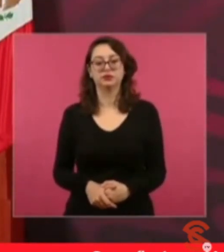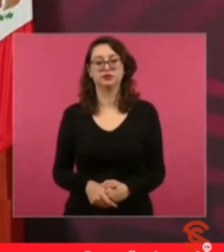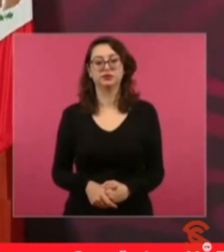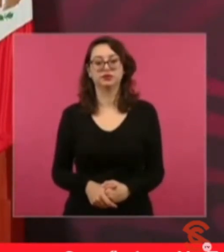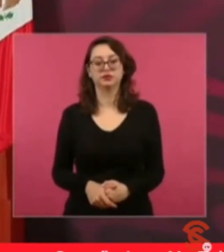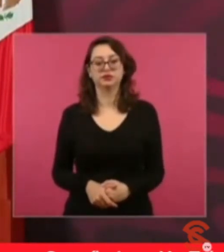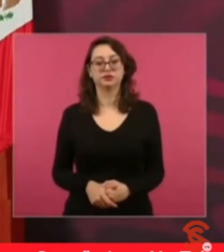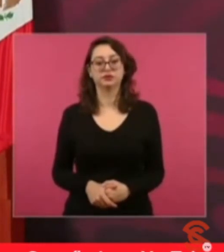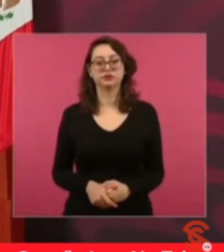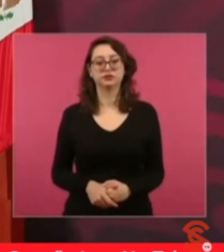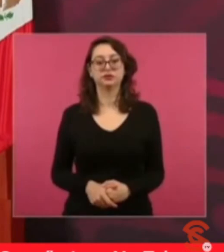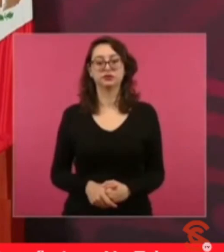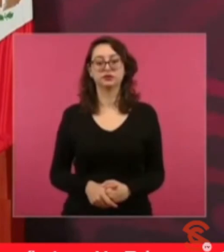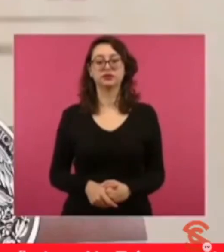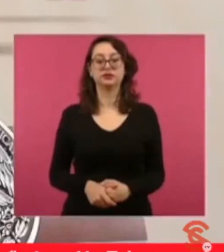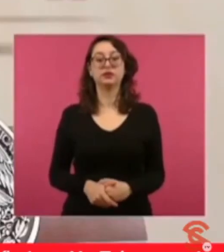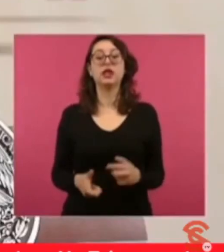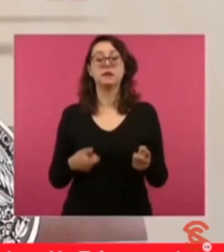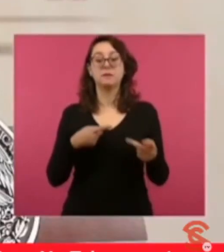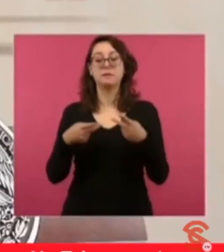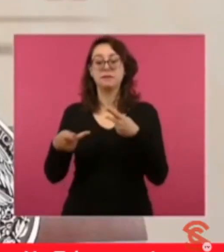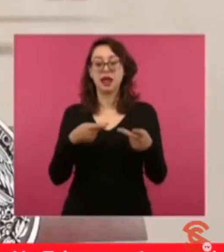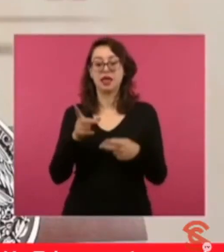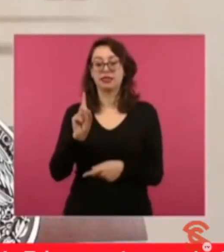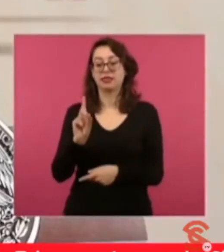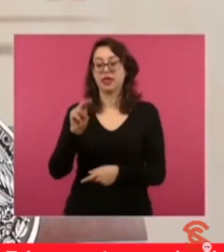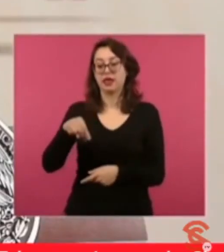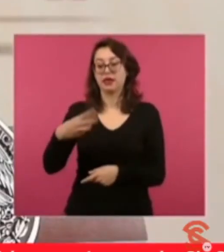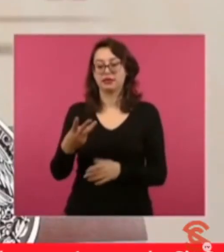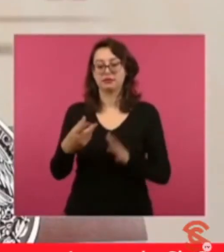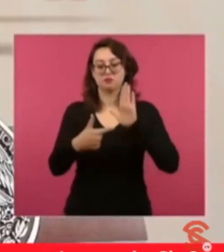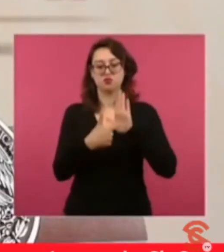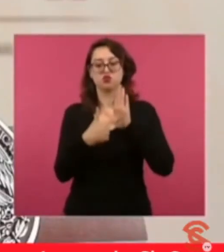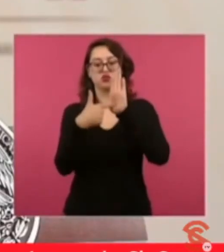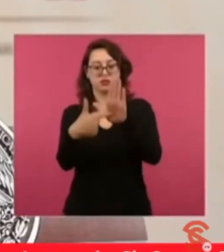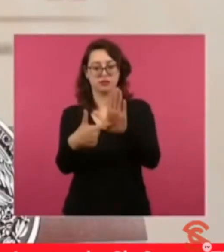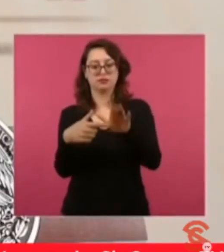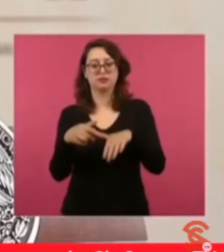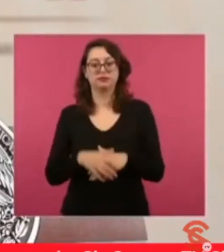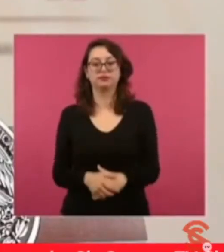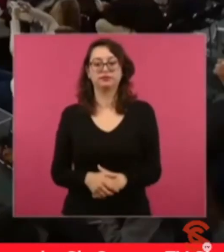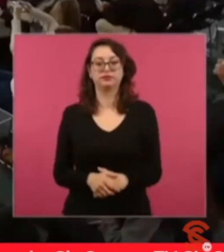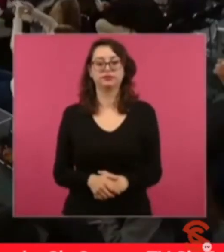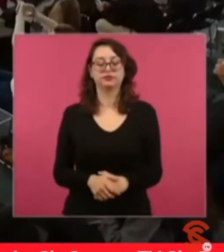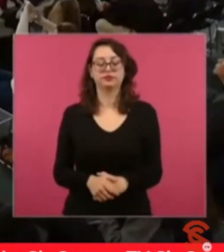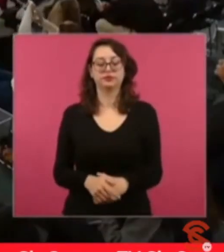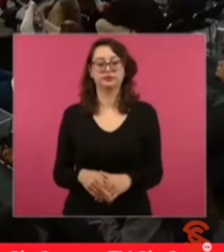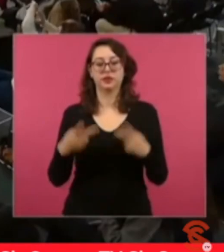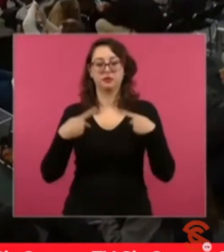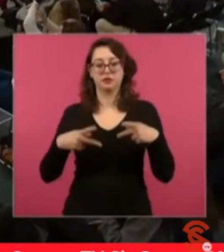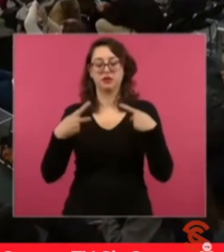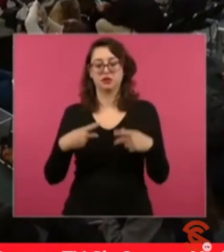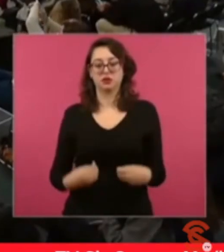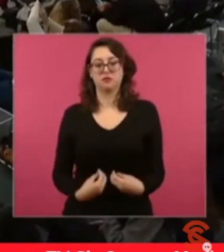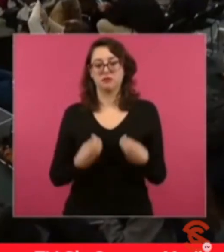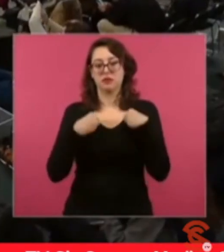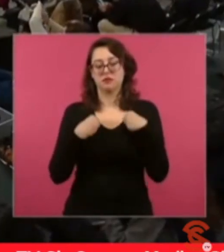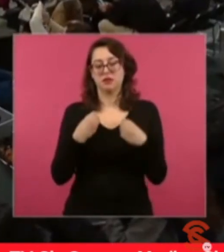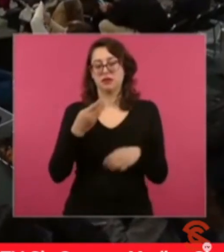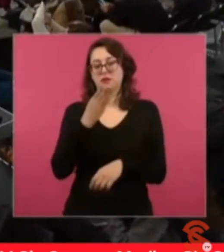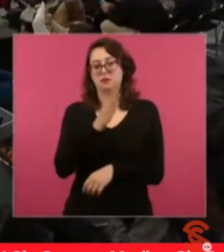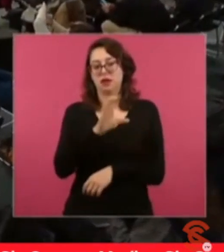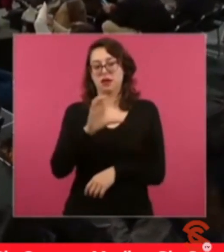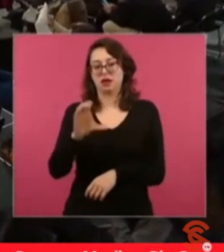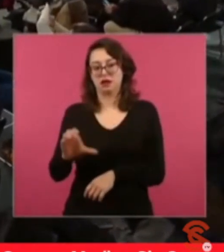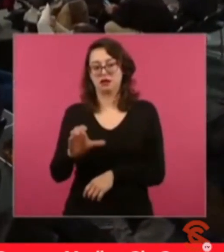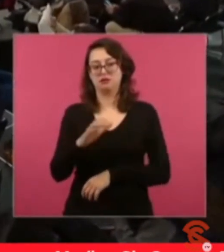El plan, nada más para que la gente de Baja California, esto es